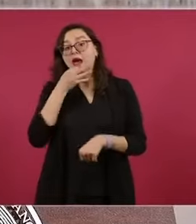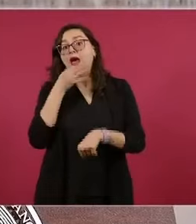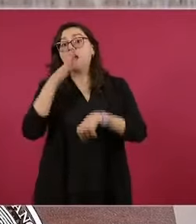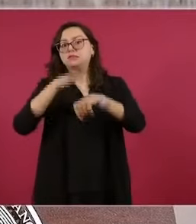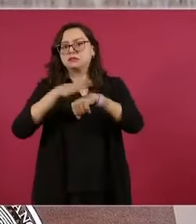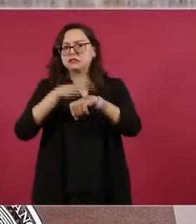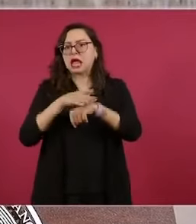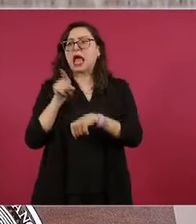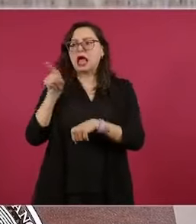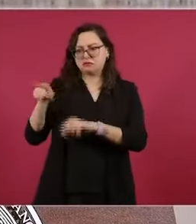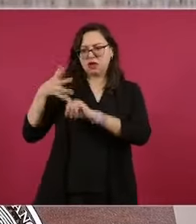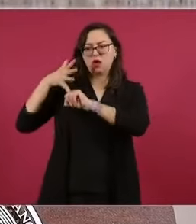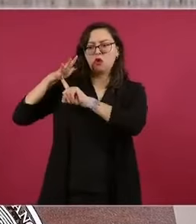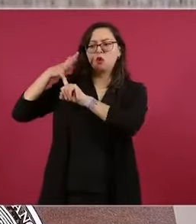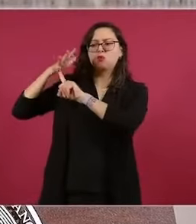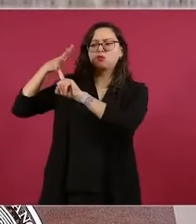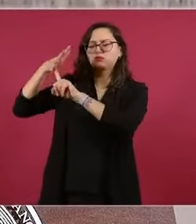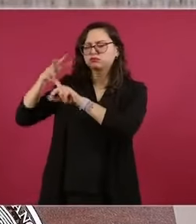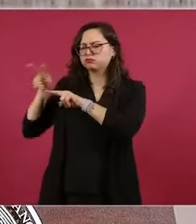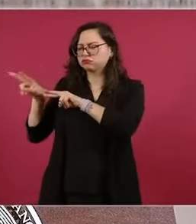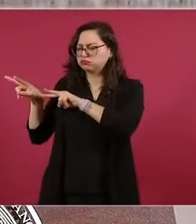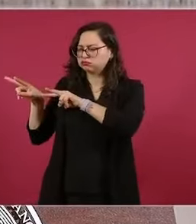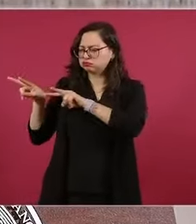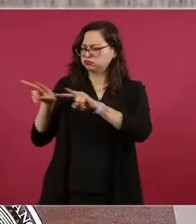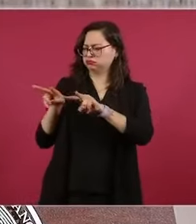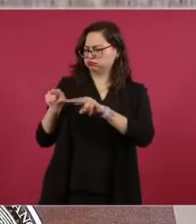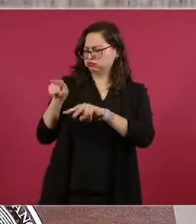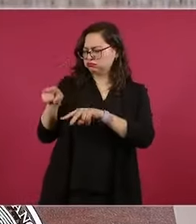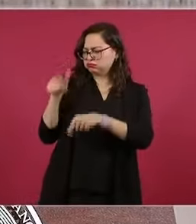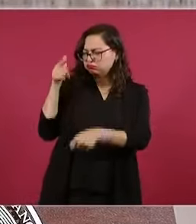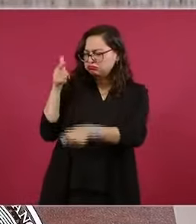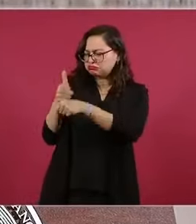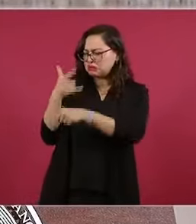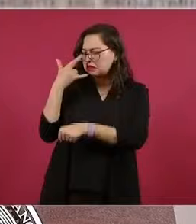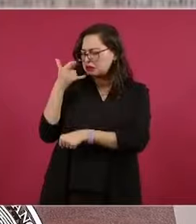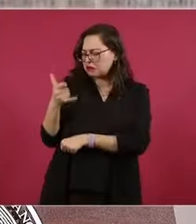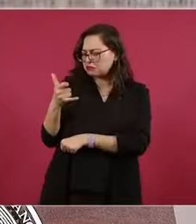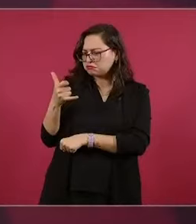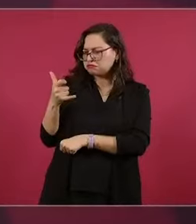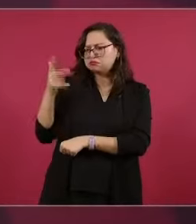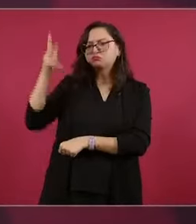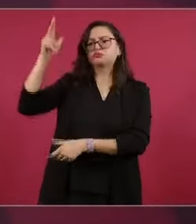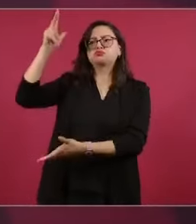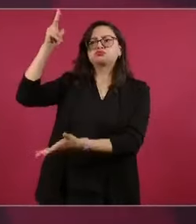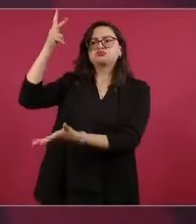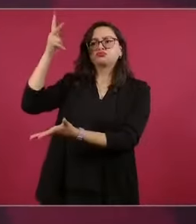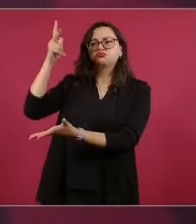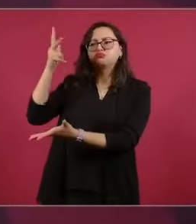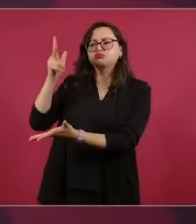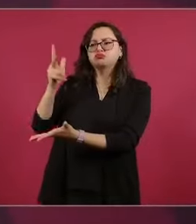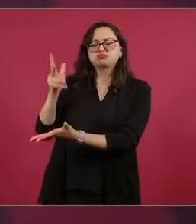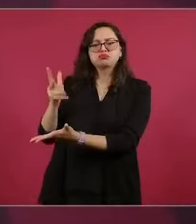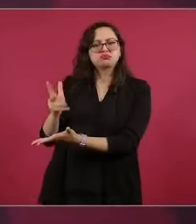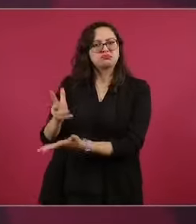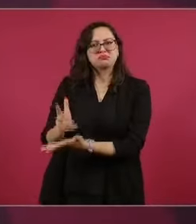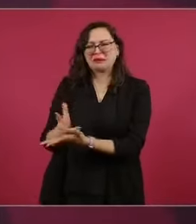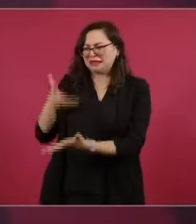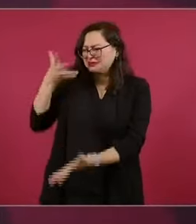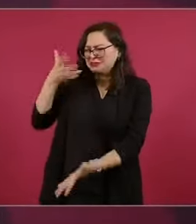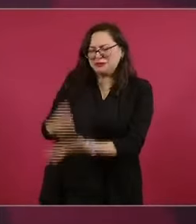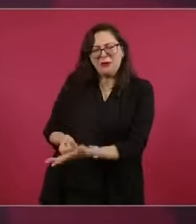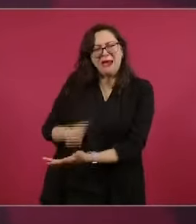de sus palas con un cable no balizado. Esto con el fin de salvaguardar la integridad de los tripulantes a bordo de la